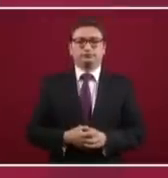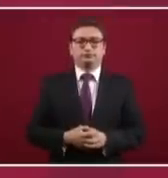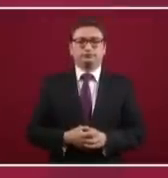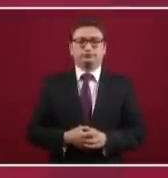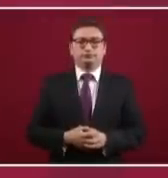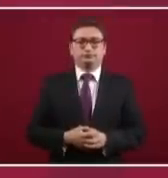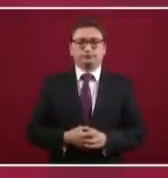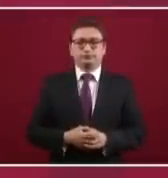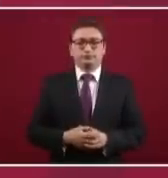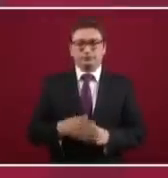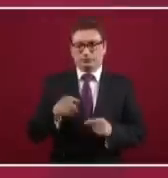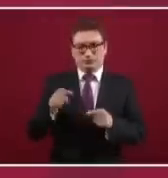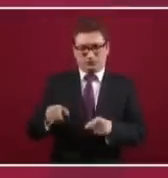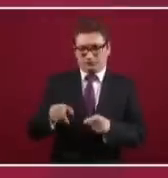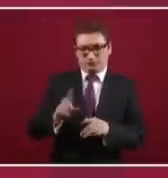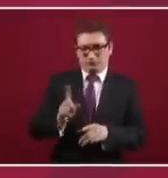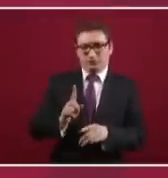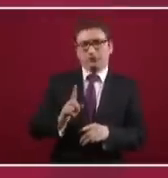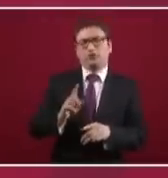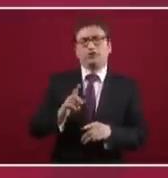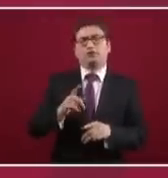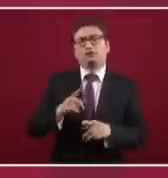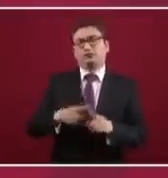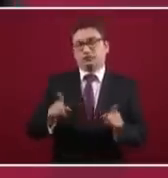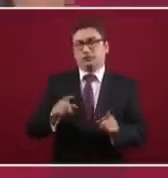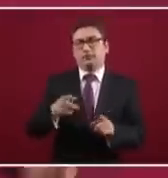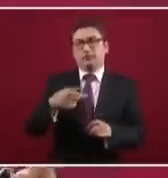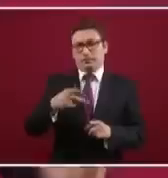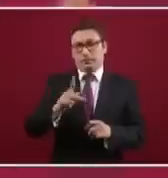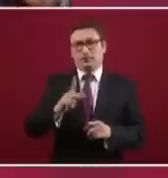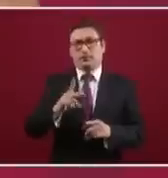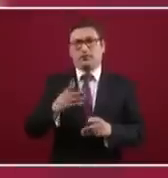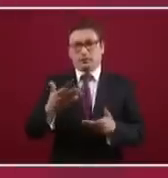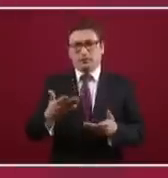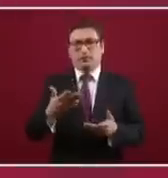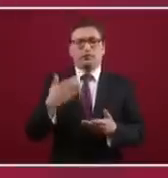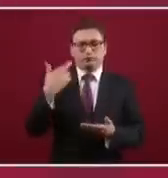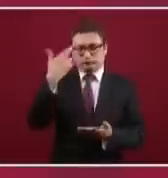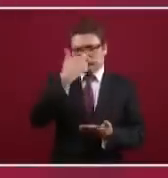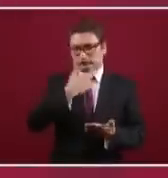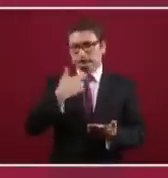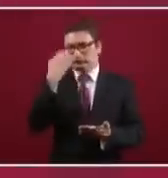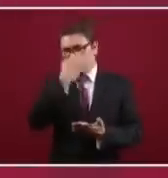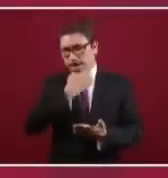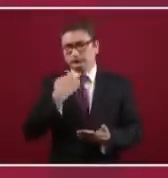No creo que sea este el caso, pero hay que revisarlo.